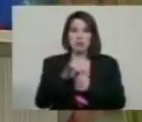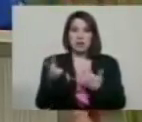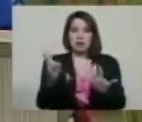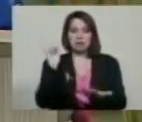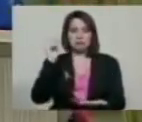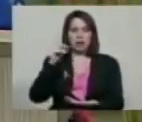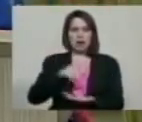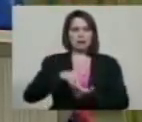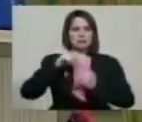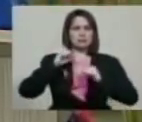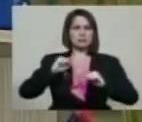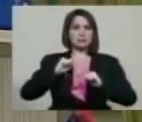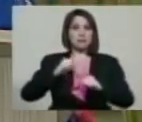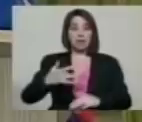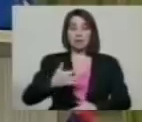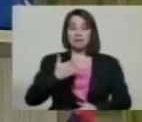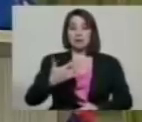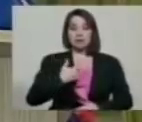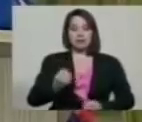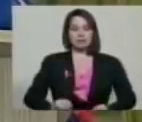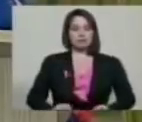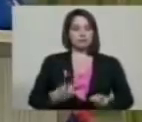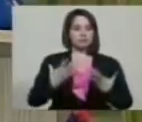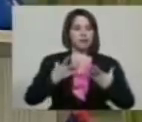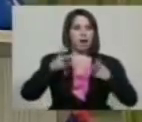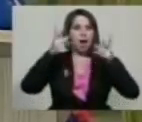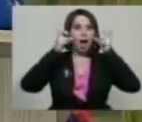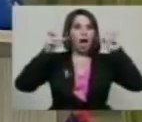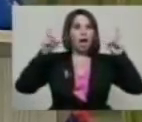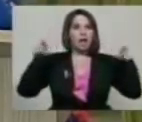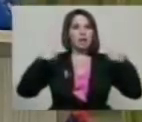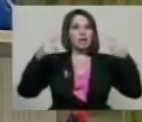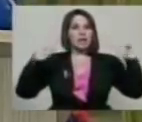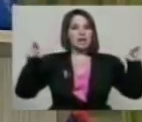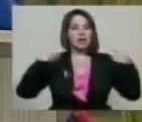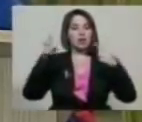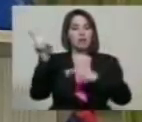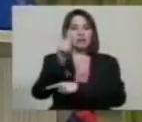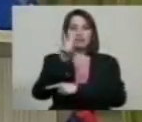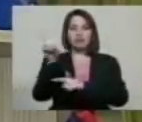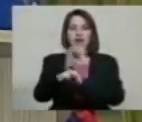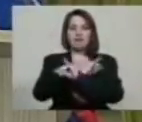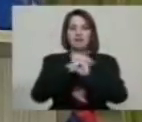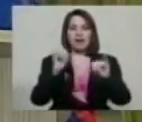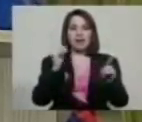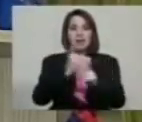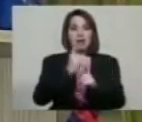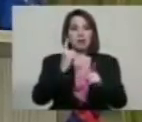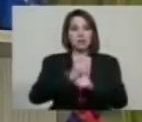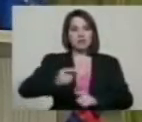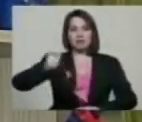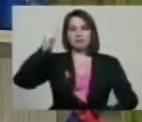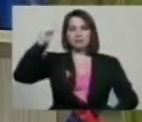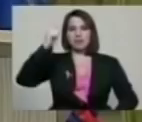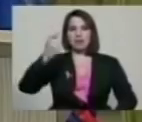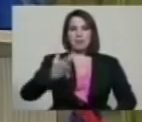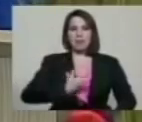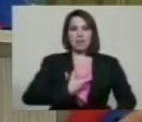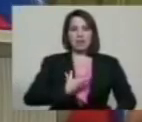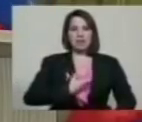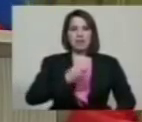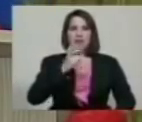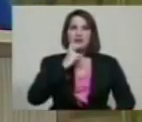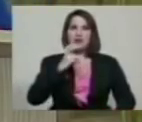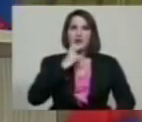allí, sentir las ganas de escuchar el himno de Venezuela al terminar la competencia con una medalla de oro en la mano. Hace